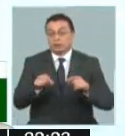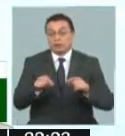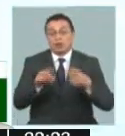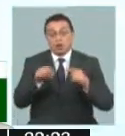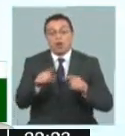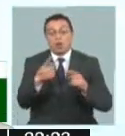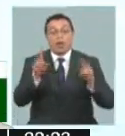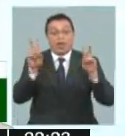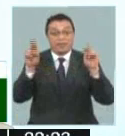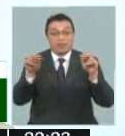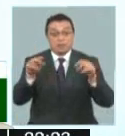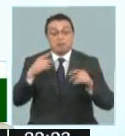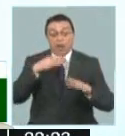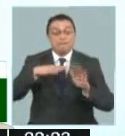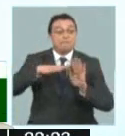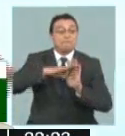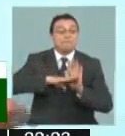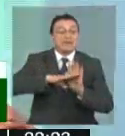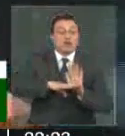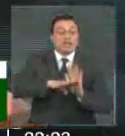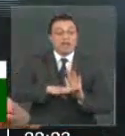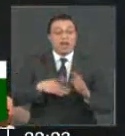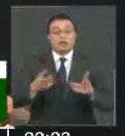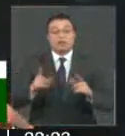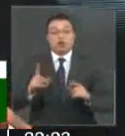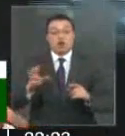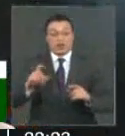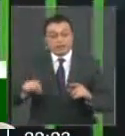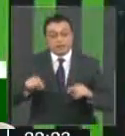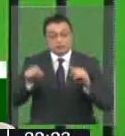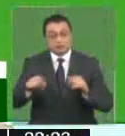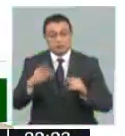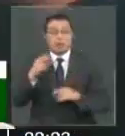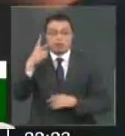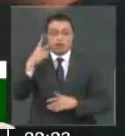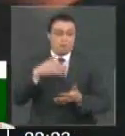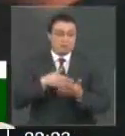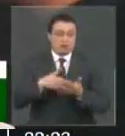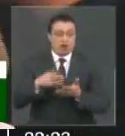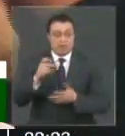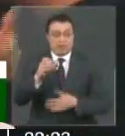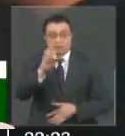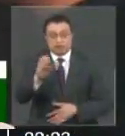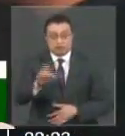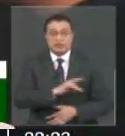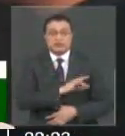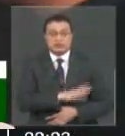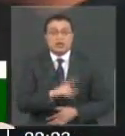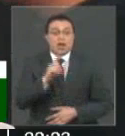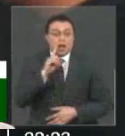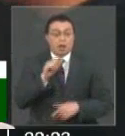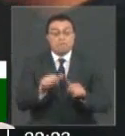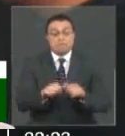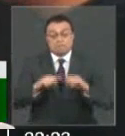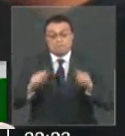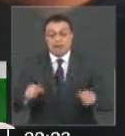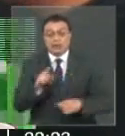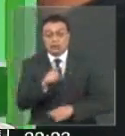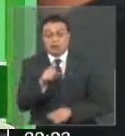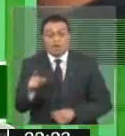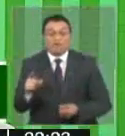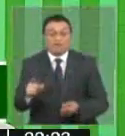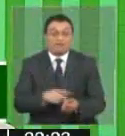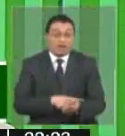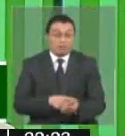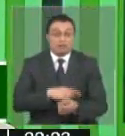un tema de minorías, y la verdad es que no lo es. Tenemos 2 millones de personas en Chile, más sus familias, por lo tanto,